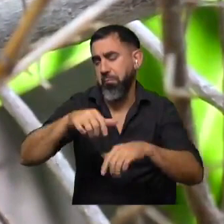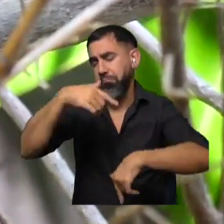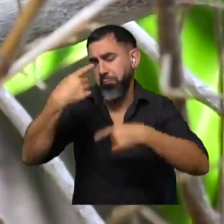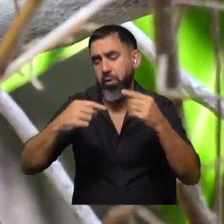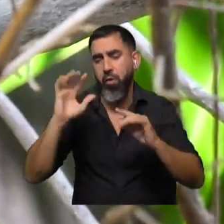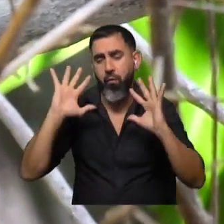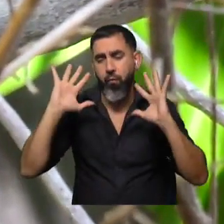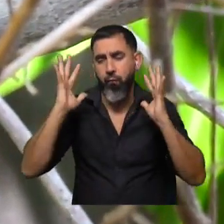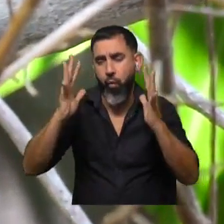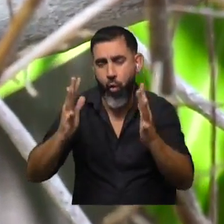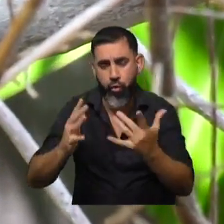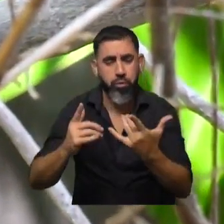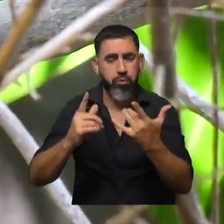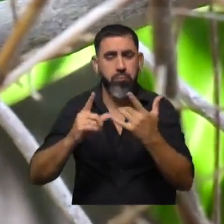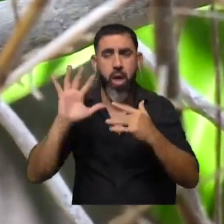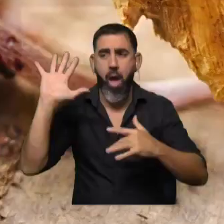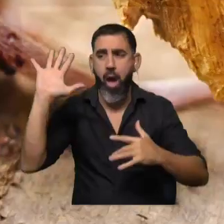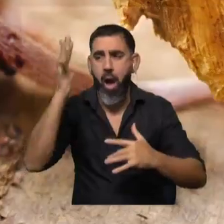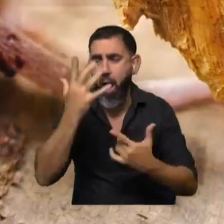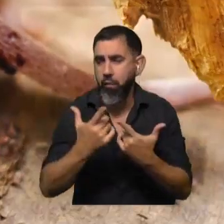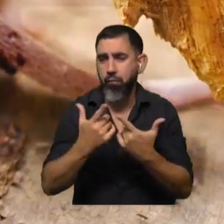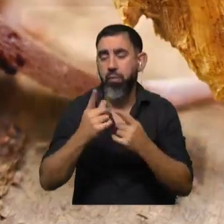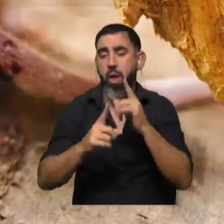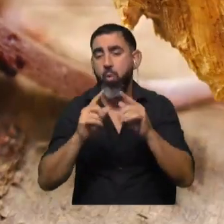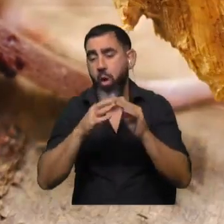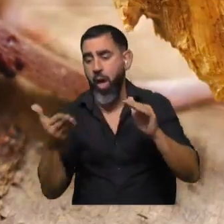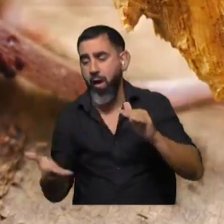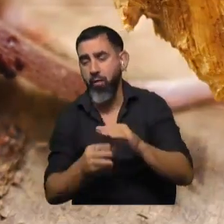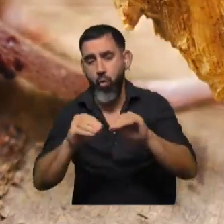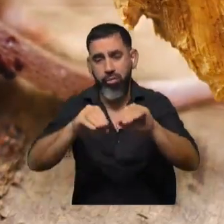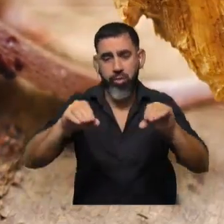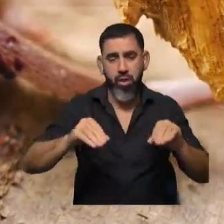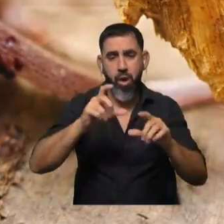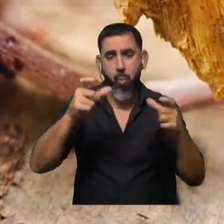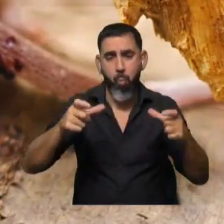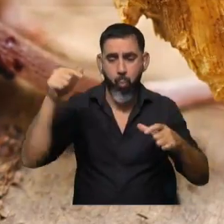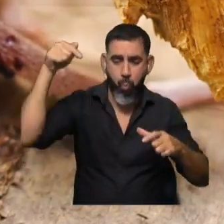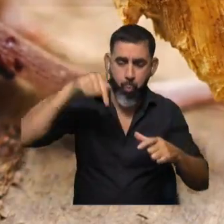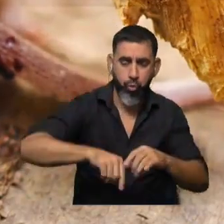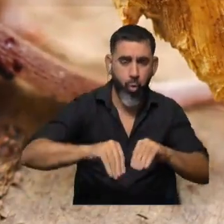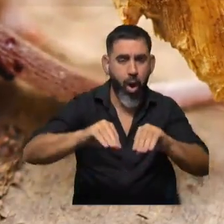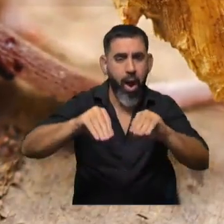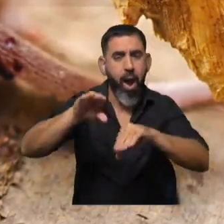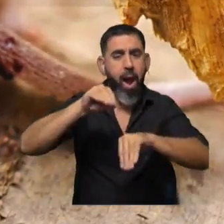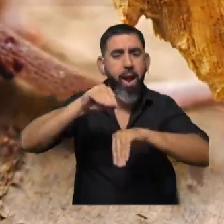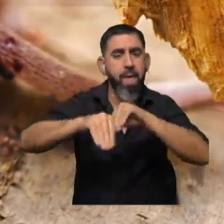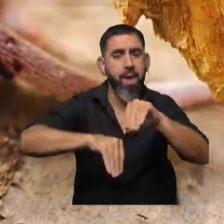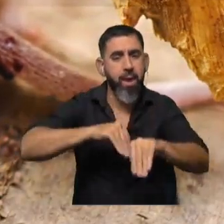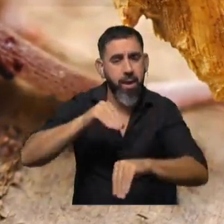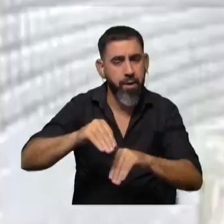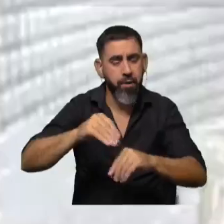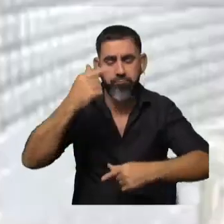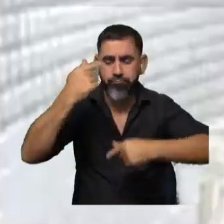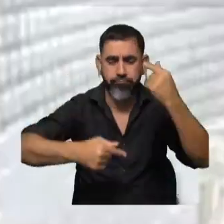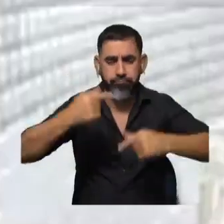los bosques y algunos suben a los árboles, algunos viven abajo de la tierra, hacen pozos en la arena. Y entonces, con esa